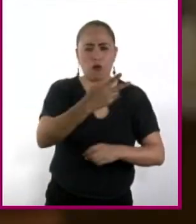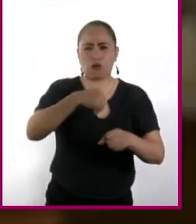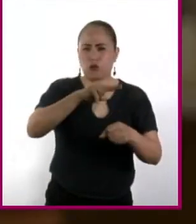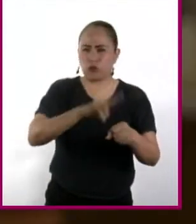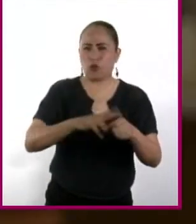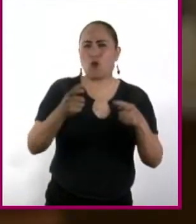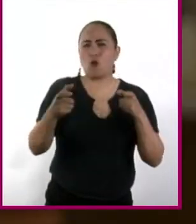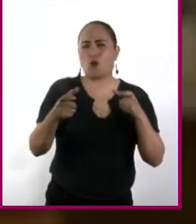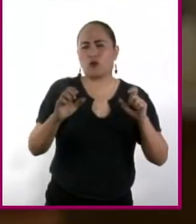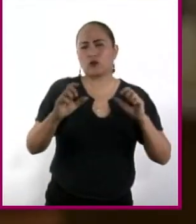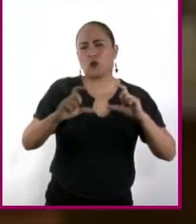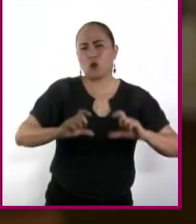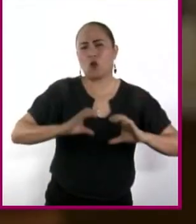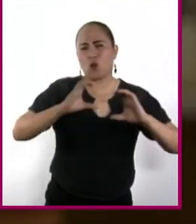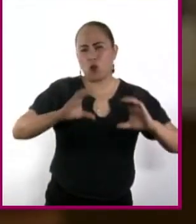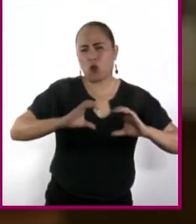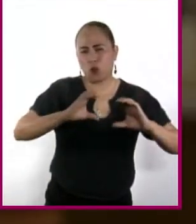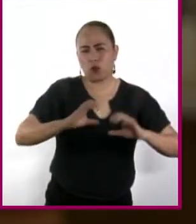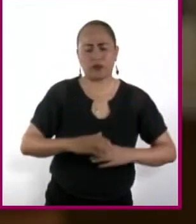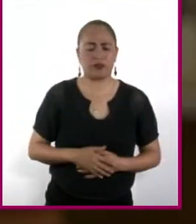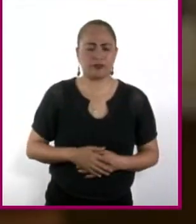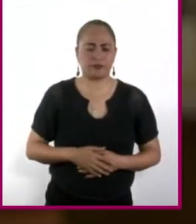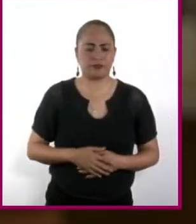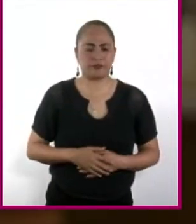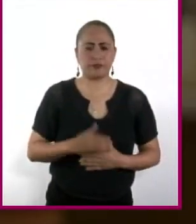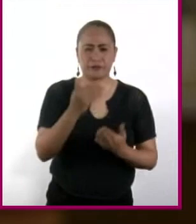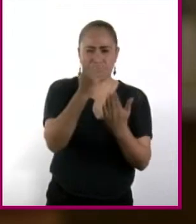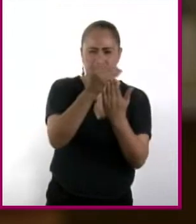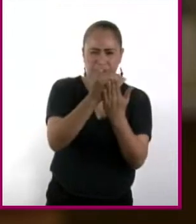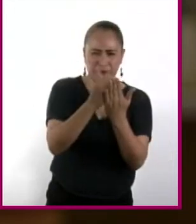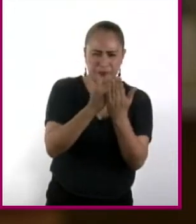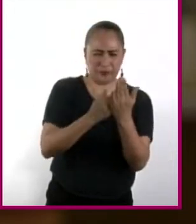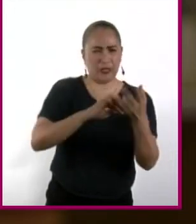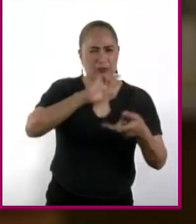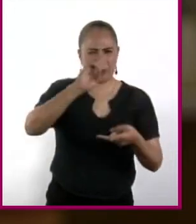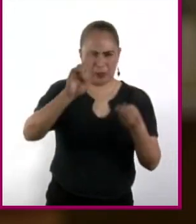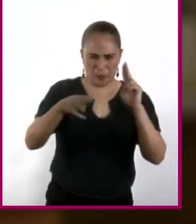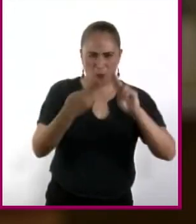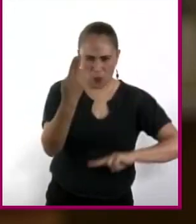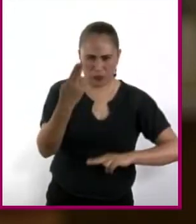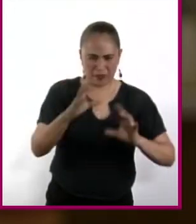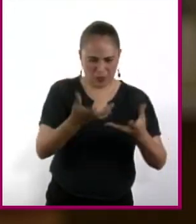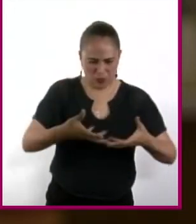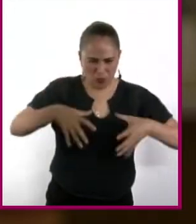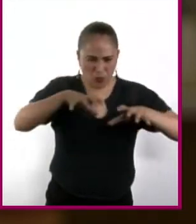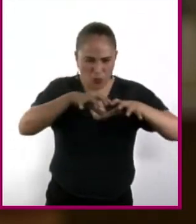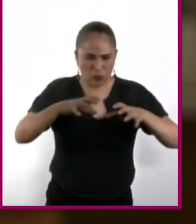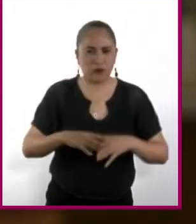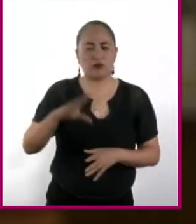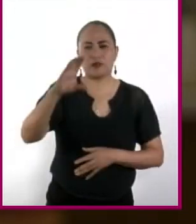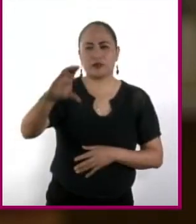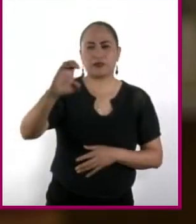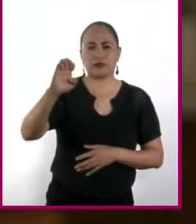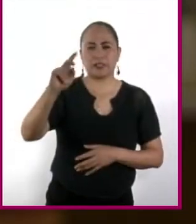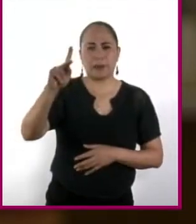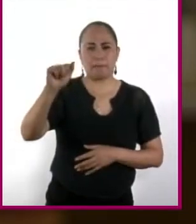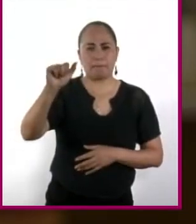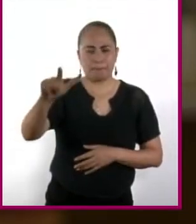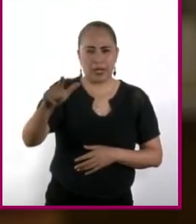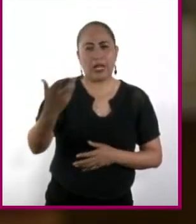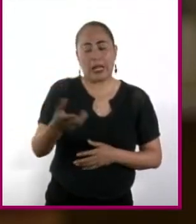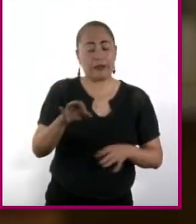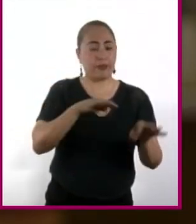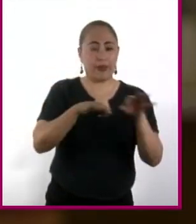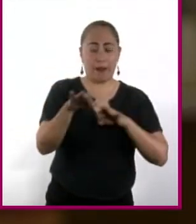sostenibles. Esta nueva agenda global considera, como históricamente lo ha hecho la CEPAL, que el empleo digno y de